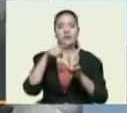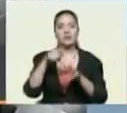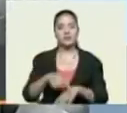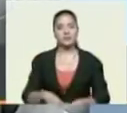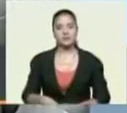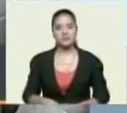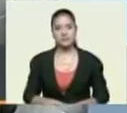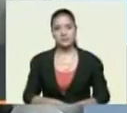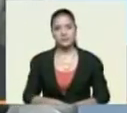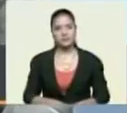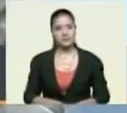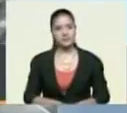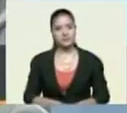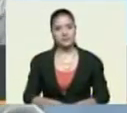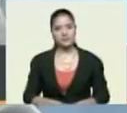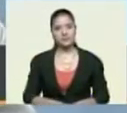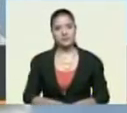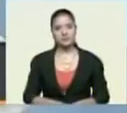Televisión.